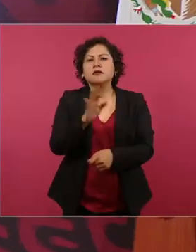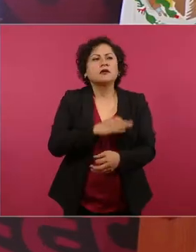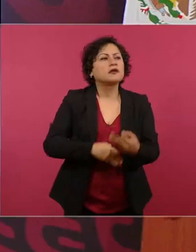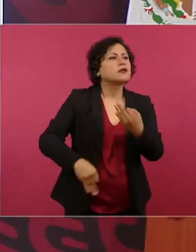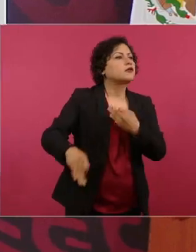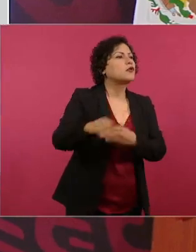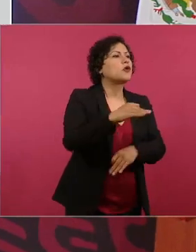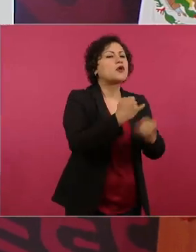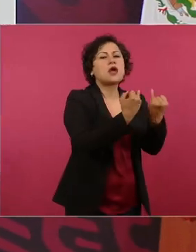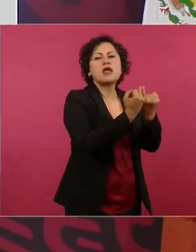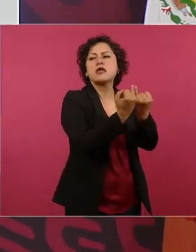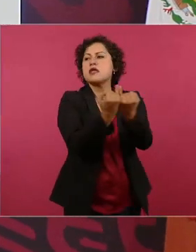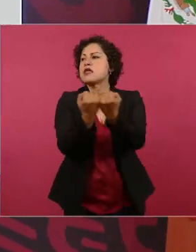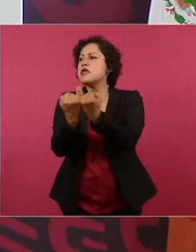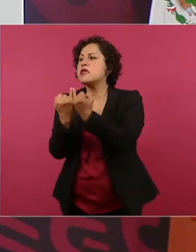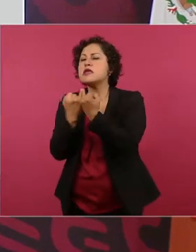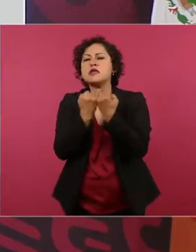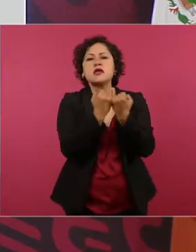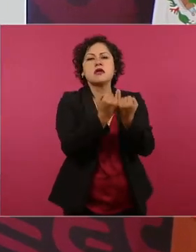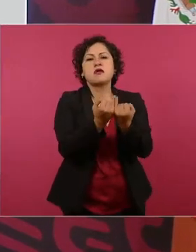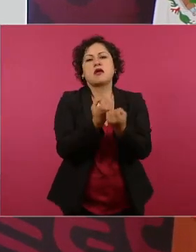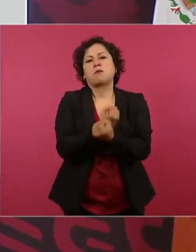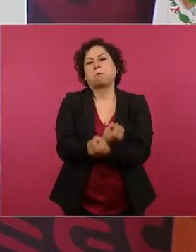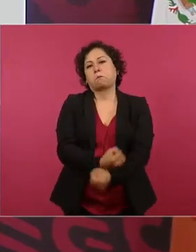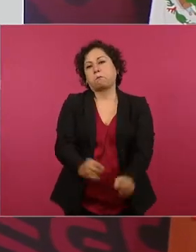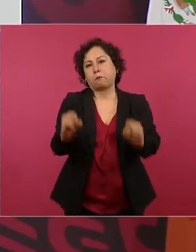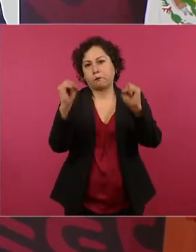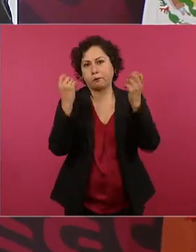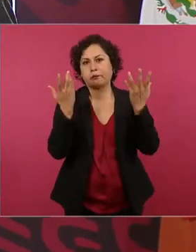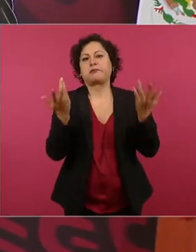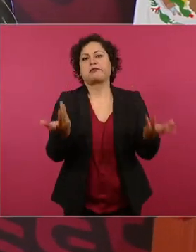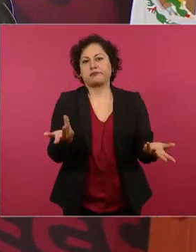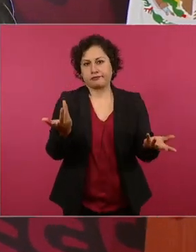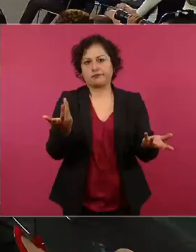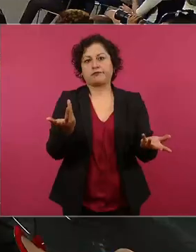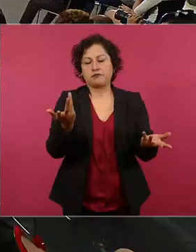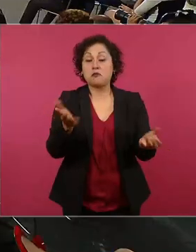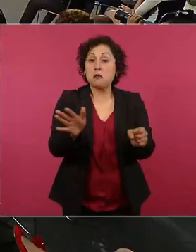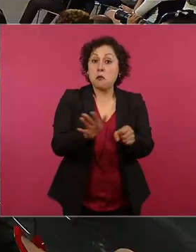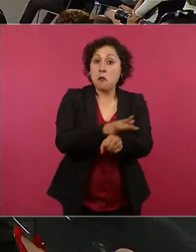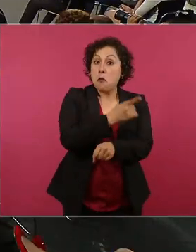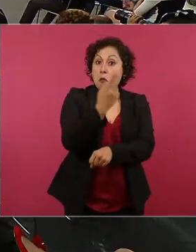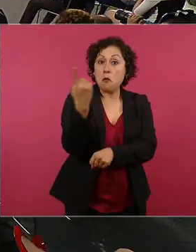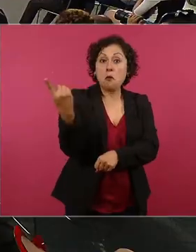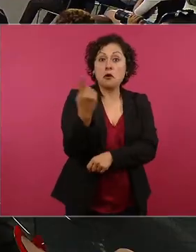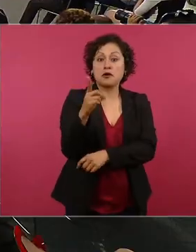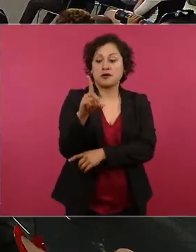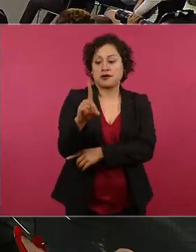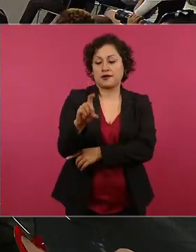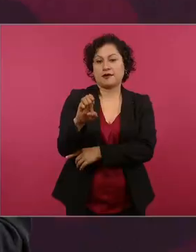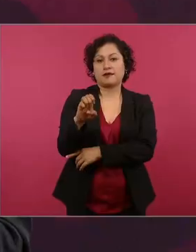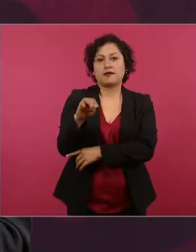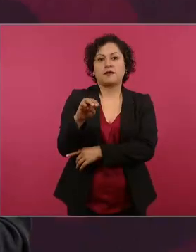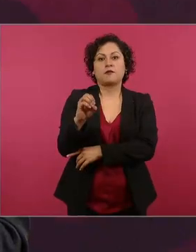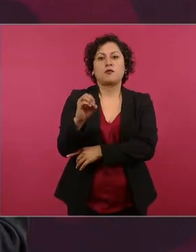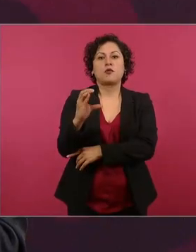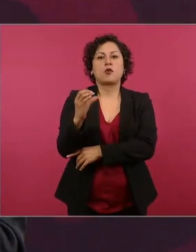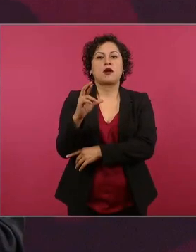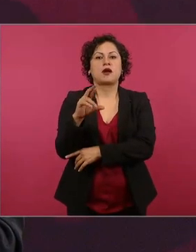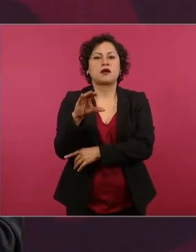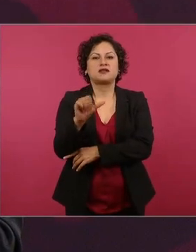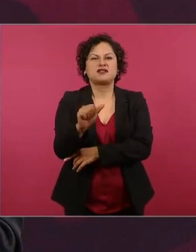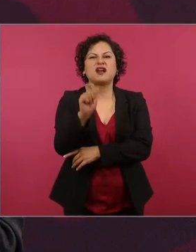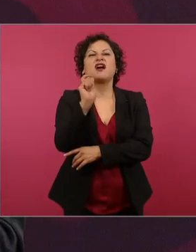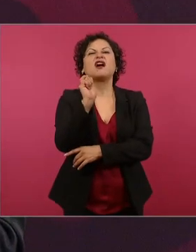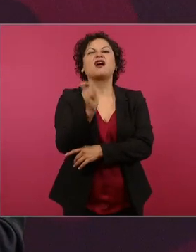igual, y no estaríamos en una democracia, sino en una dictadura.